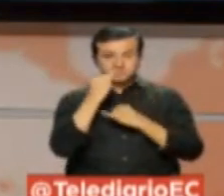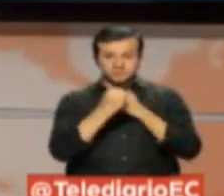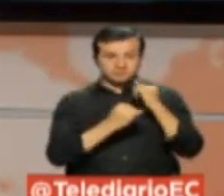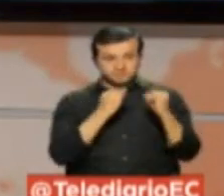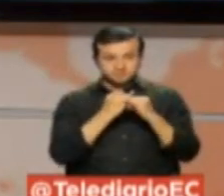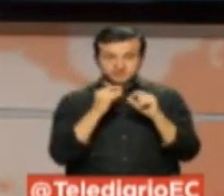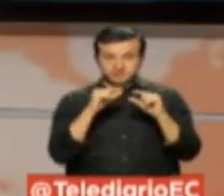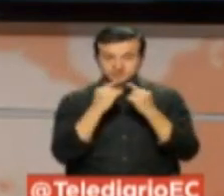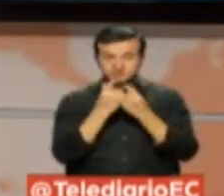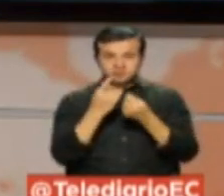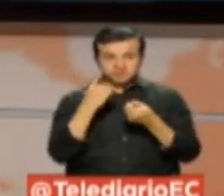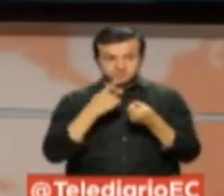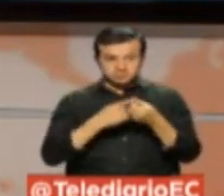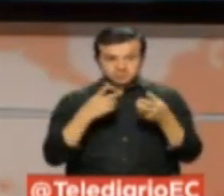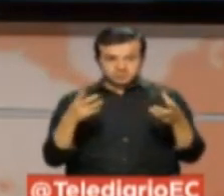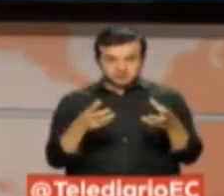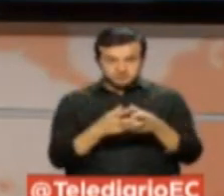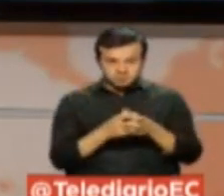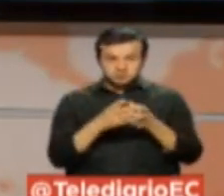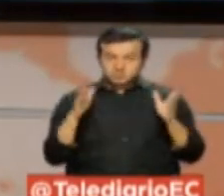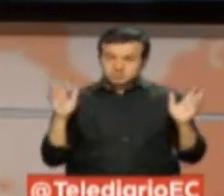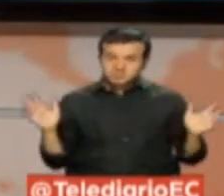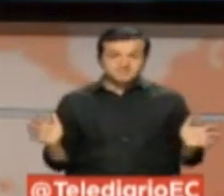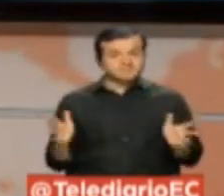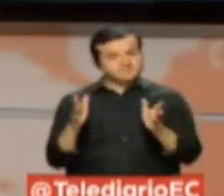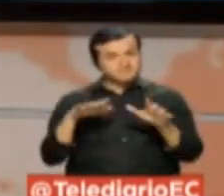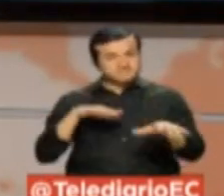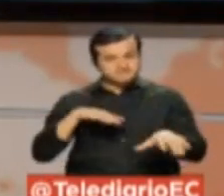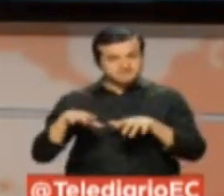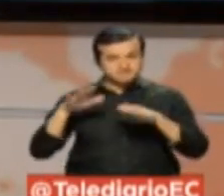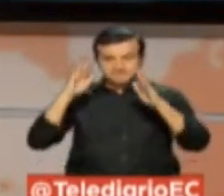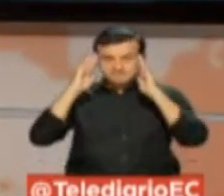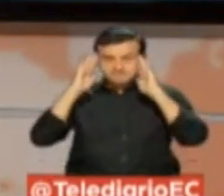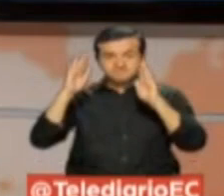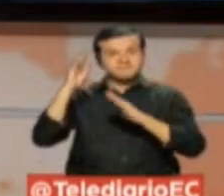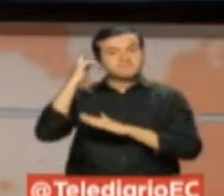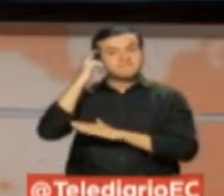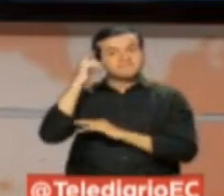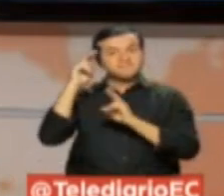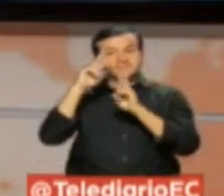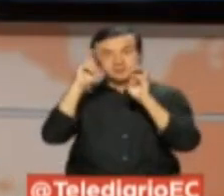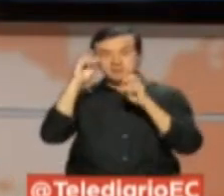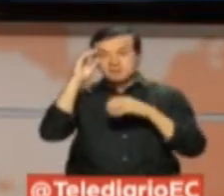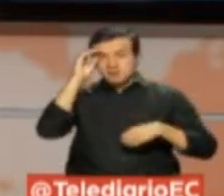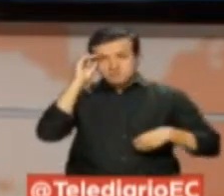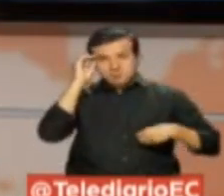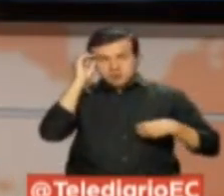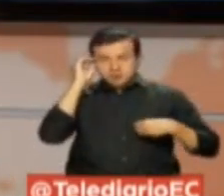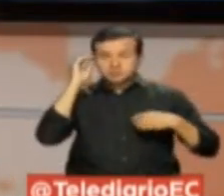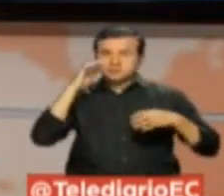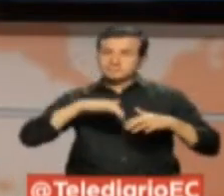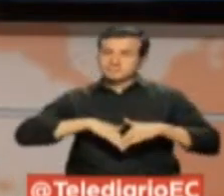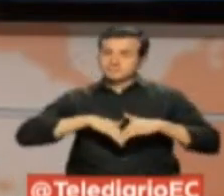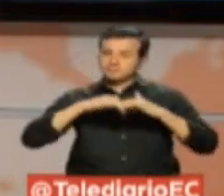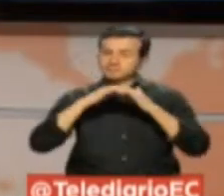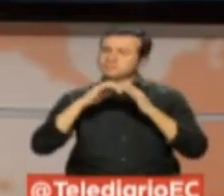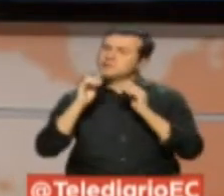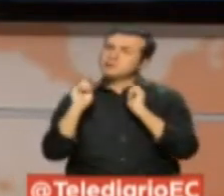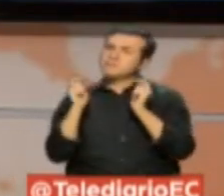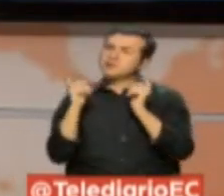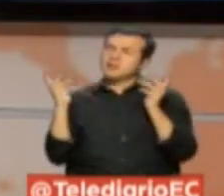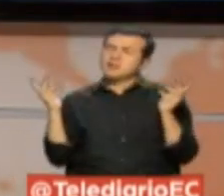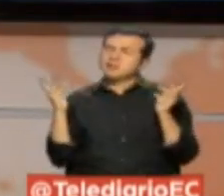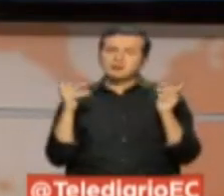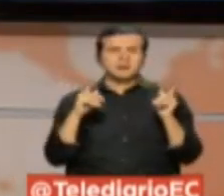Cámara de Comercio de Quito hicimos una campaña muy activa en ese sentido porque creemos que el tema de valores se tiene que recuperar. ¿Campaña para qué? En